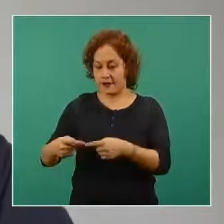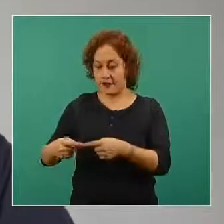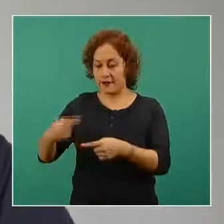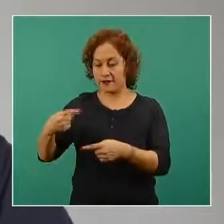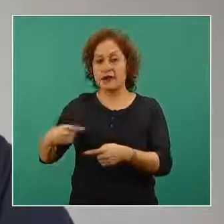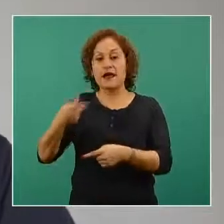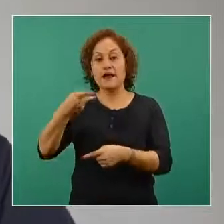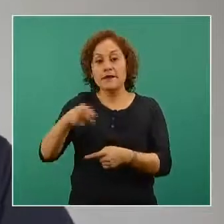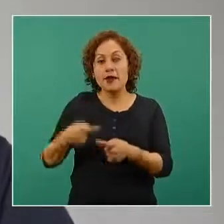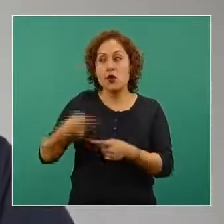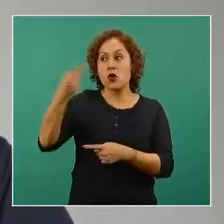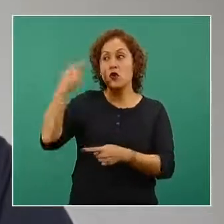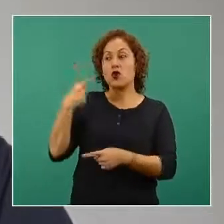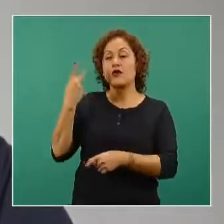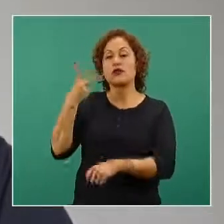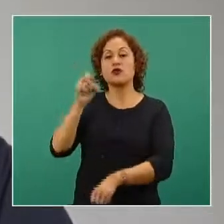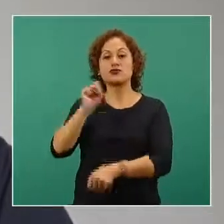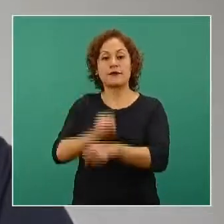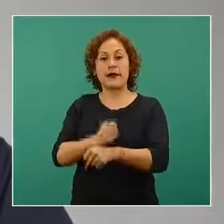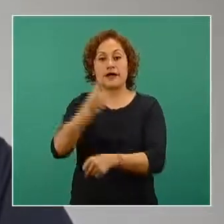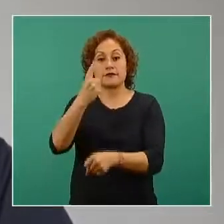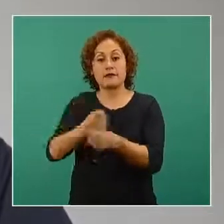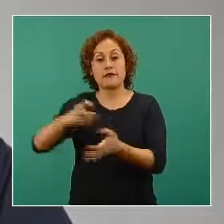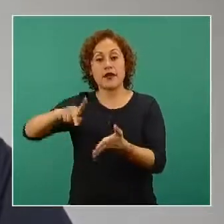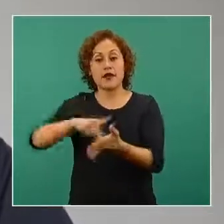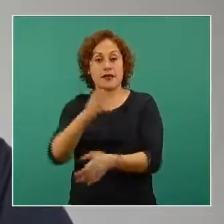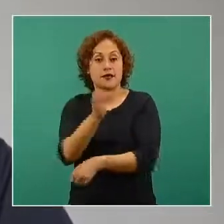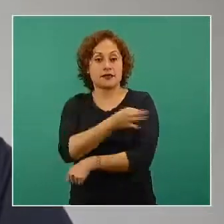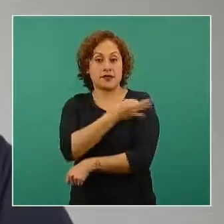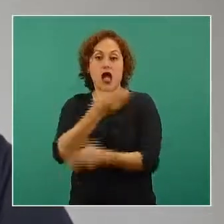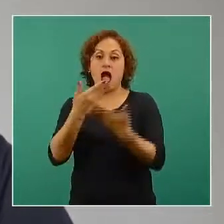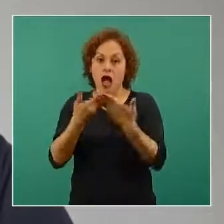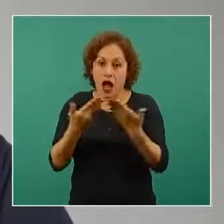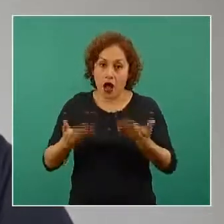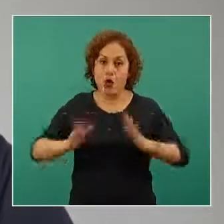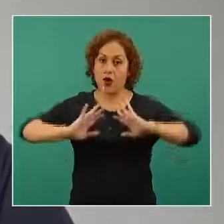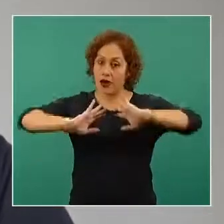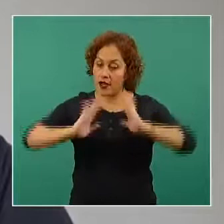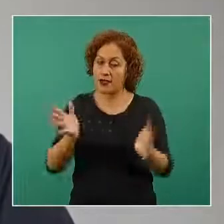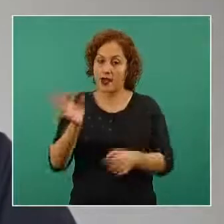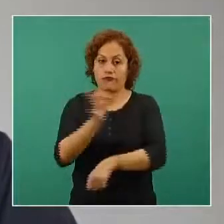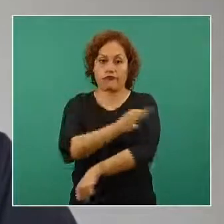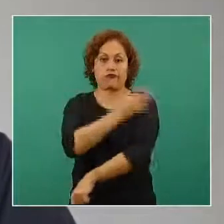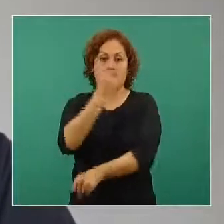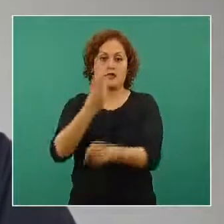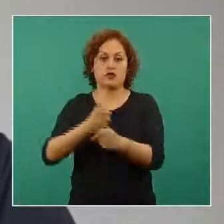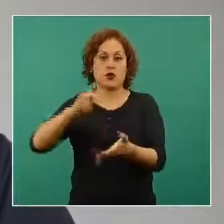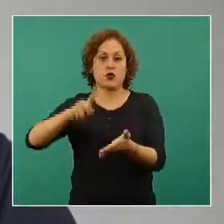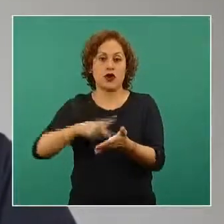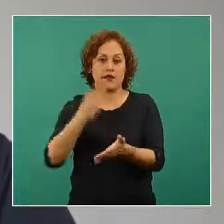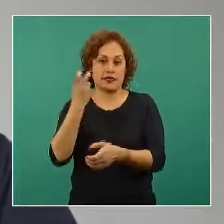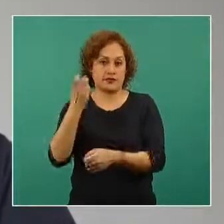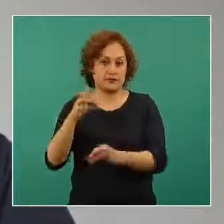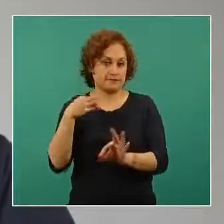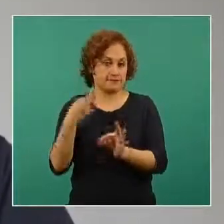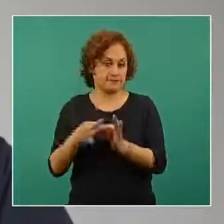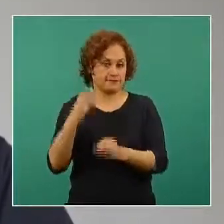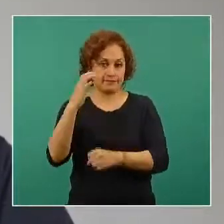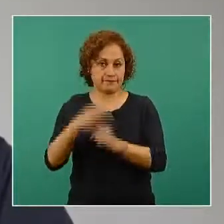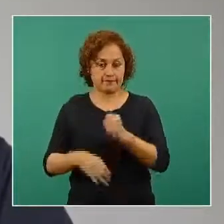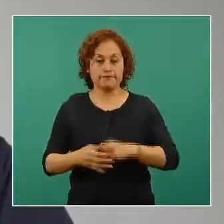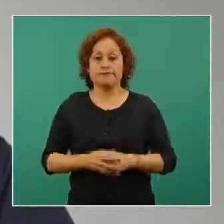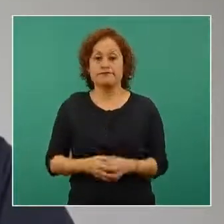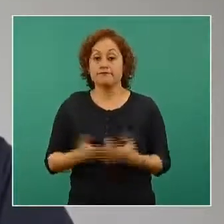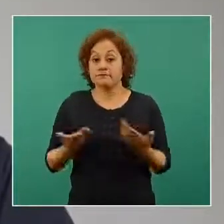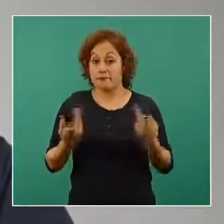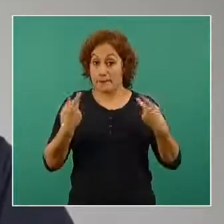semanas, pues tener esta protección que obviamente es el objetivo principal de la vacuna. Los trabajadores